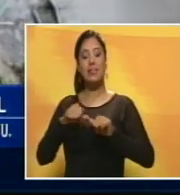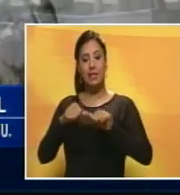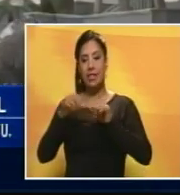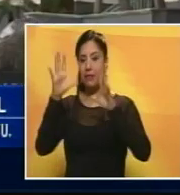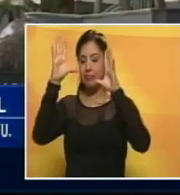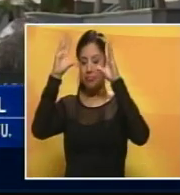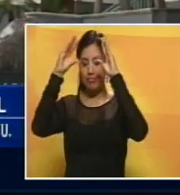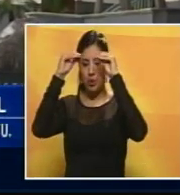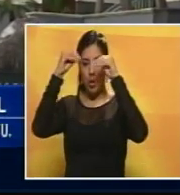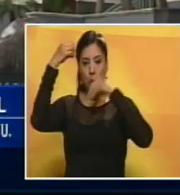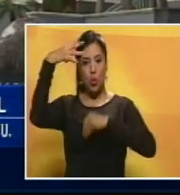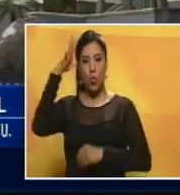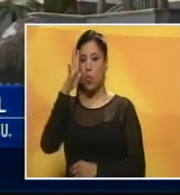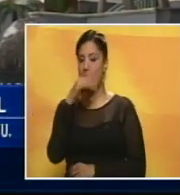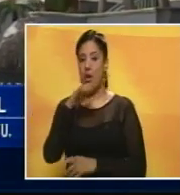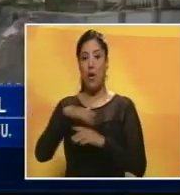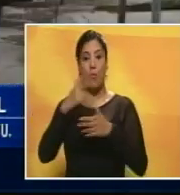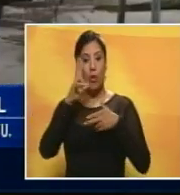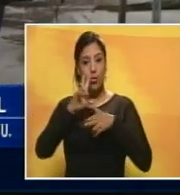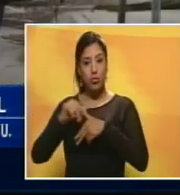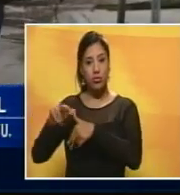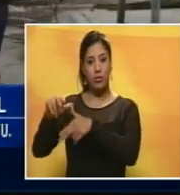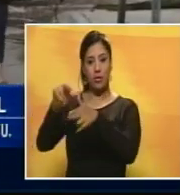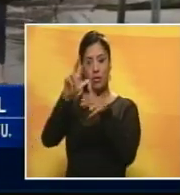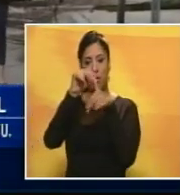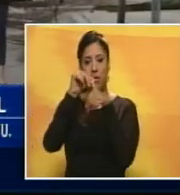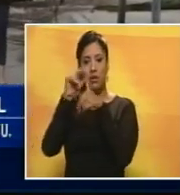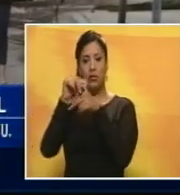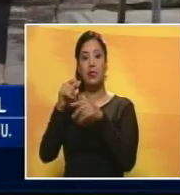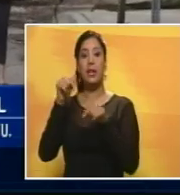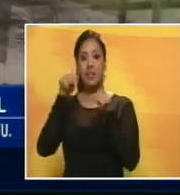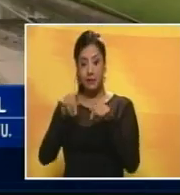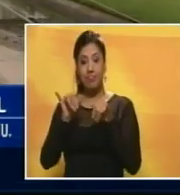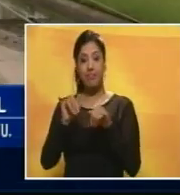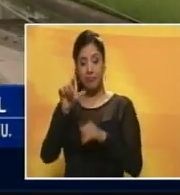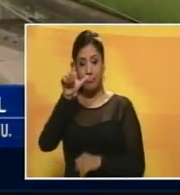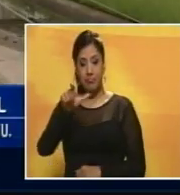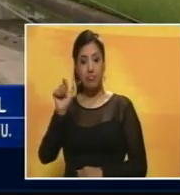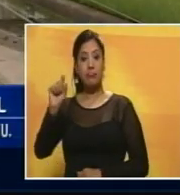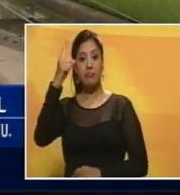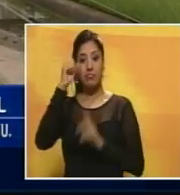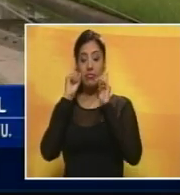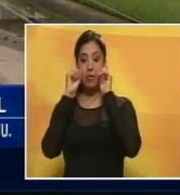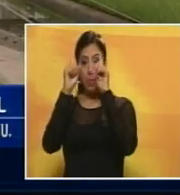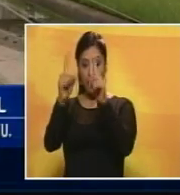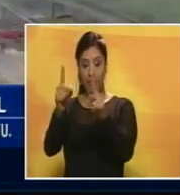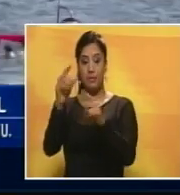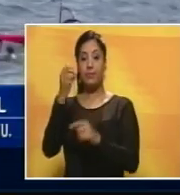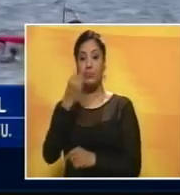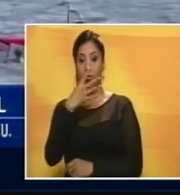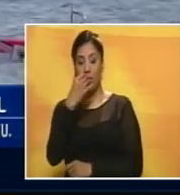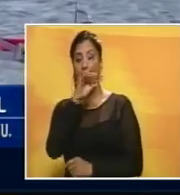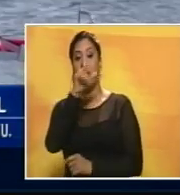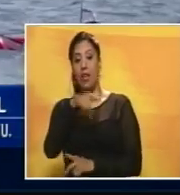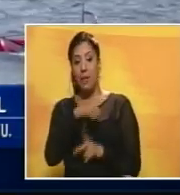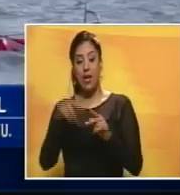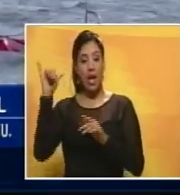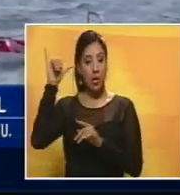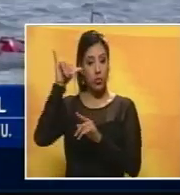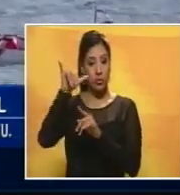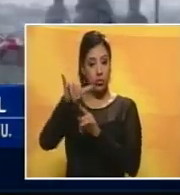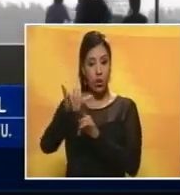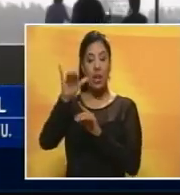sin electricidad por los efectos del fenómeno meteorológico. Asimismo, las principales vías de Florida y varios puertos y